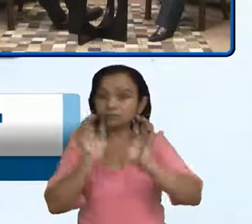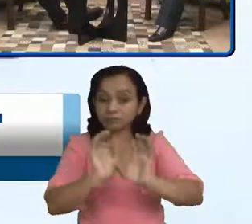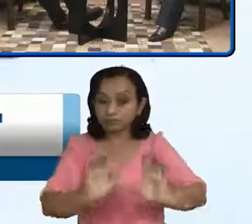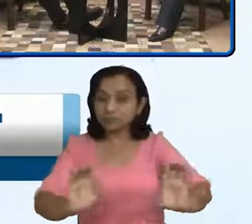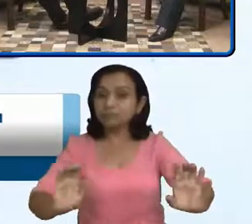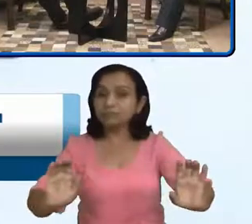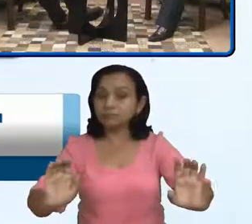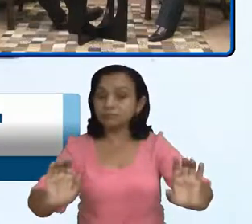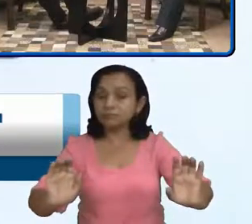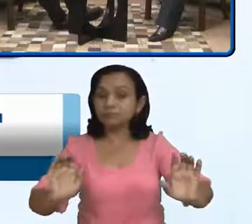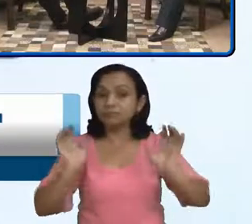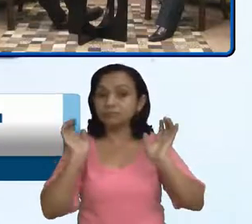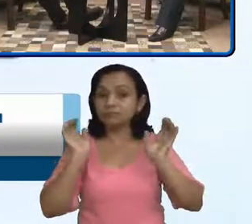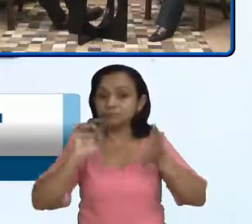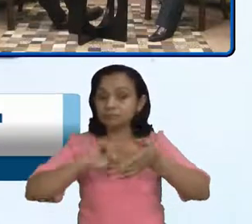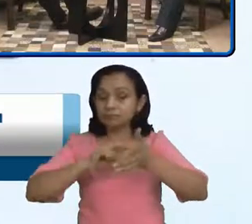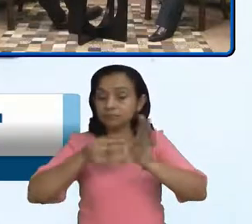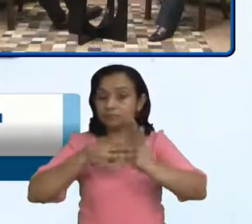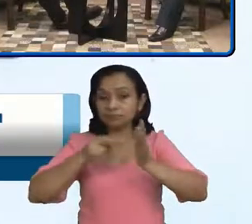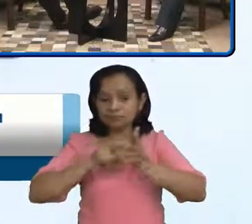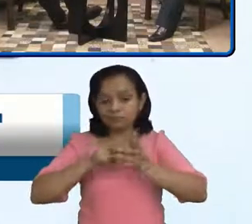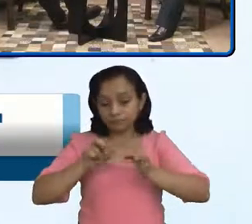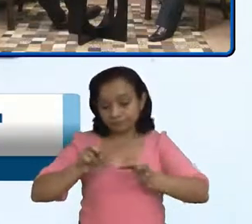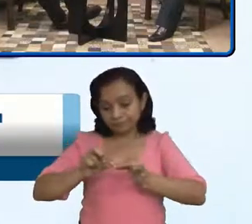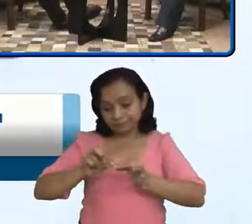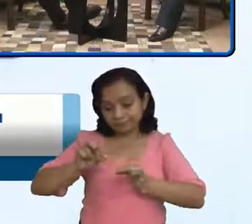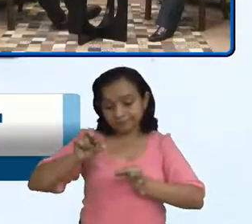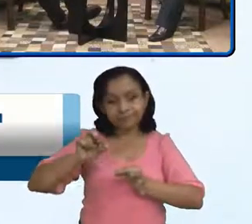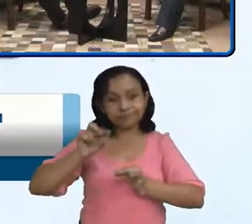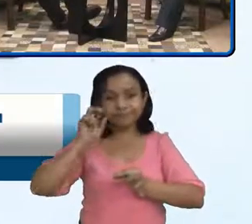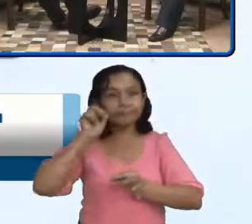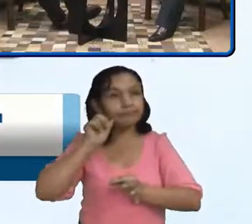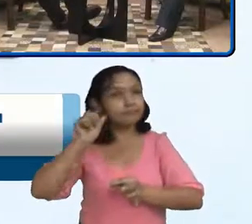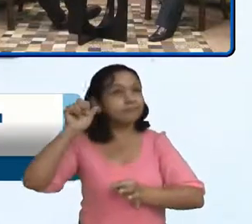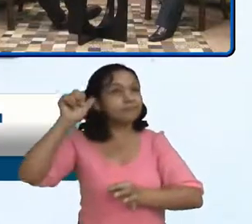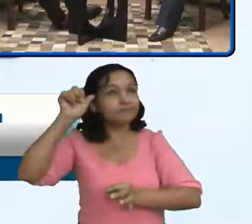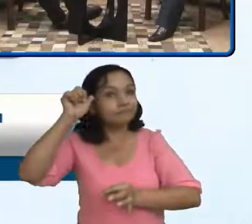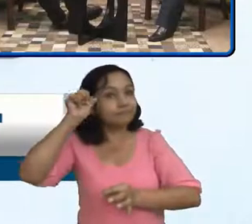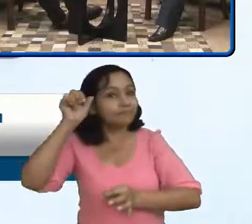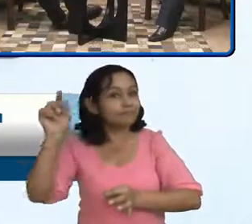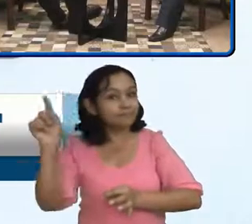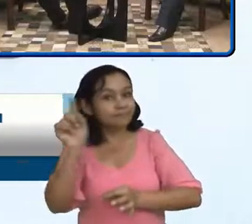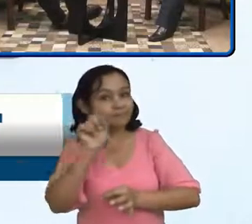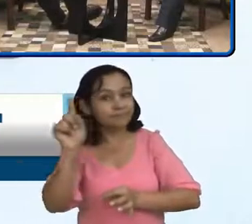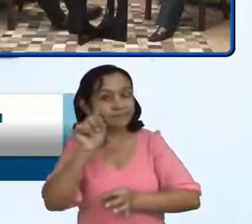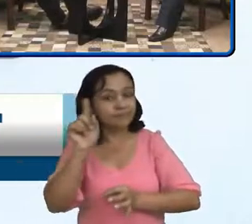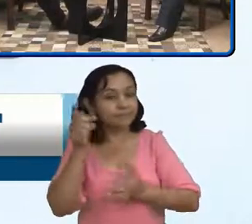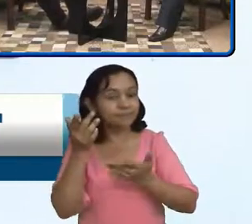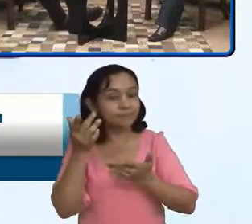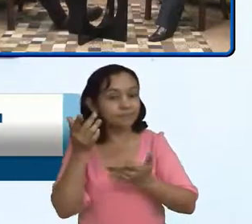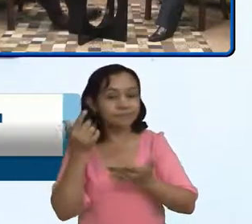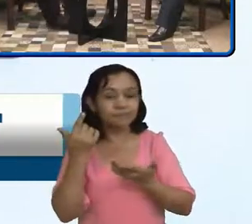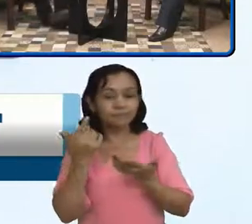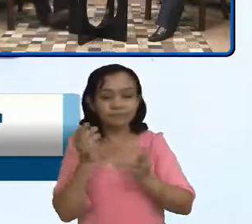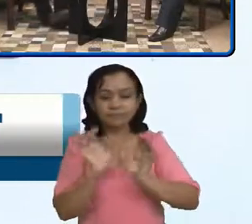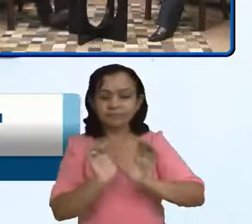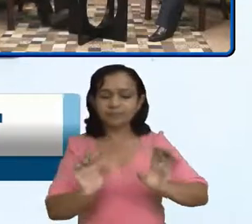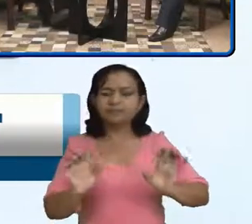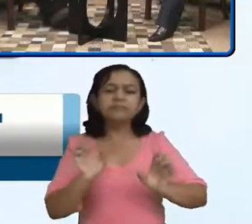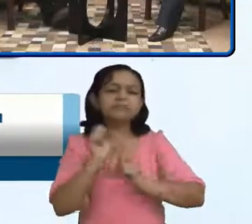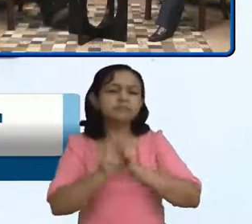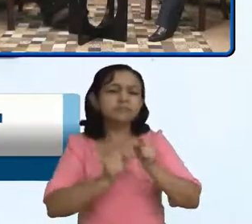Las afectaciones de lo que es las estenosis de la unión pielureteral casi no se observan en adultos. Se observan, pero no son tan frecuentes. ¿En niños qué edades, por